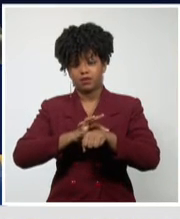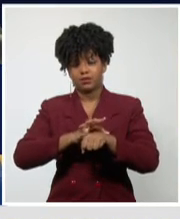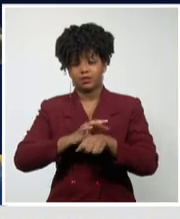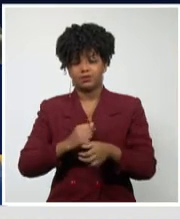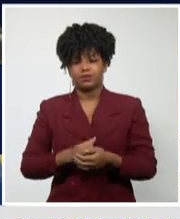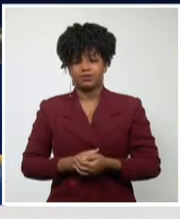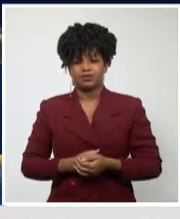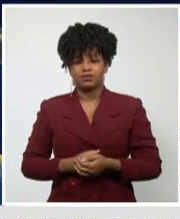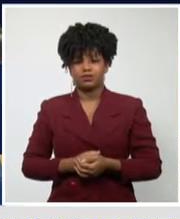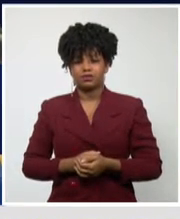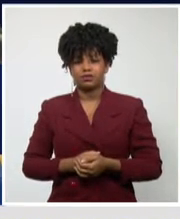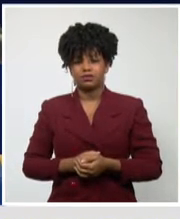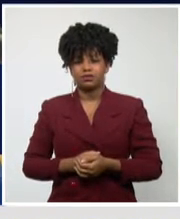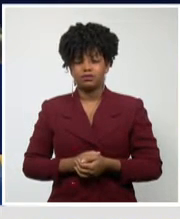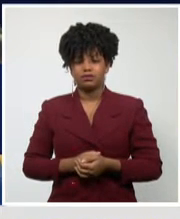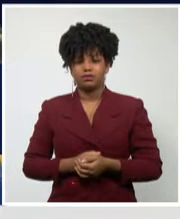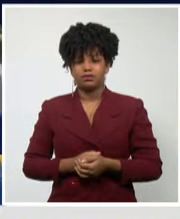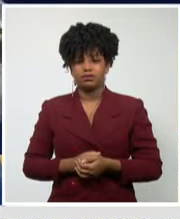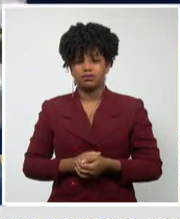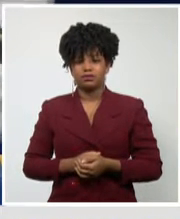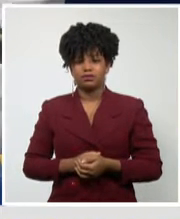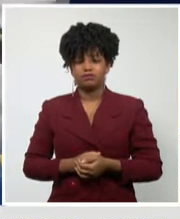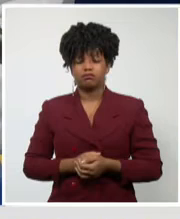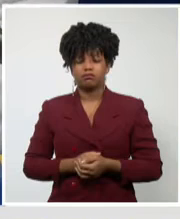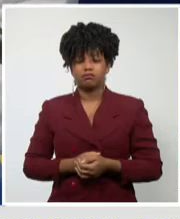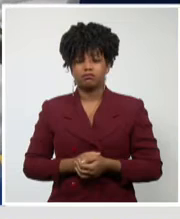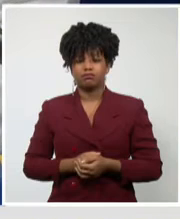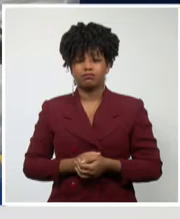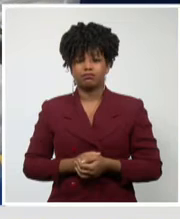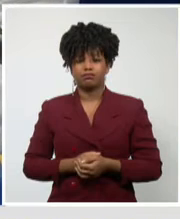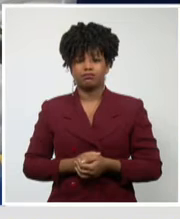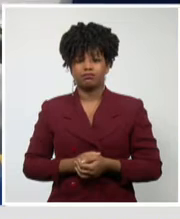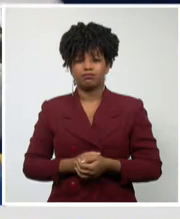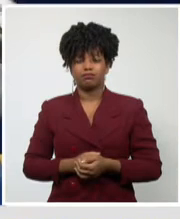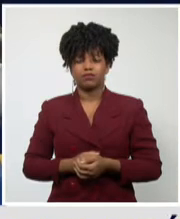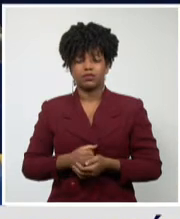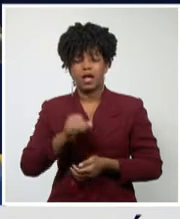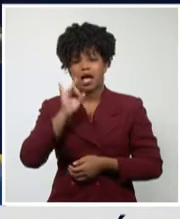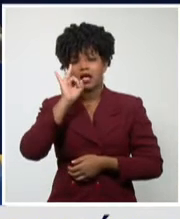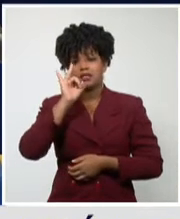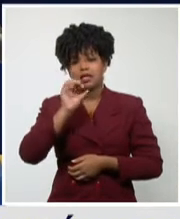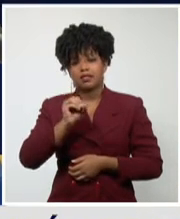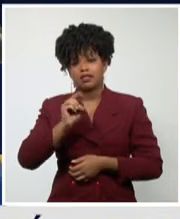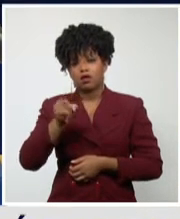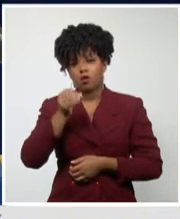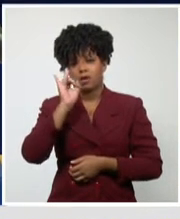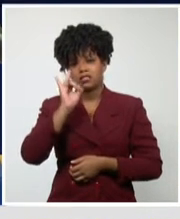COVID-19. Podemos decir que se han recuperado el 70,7%.